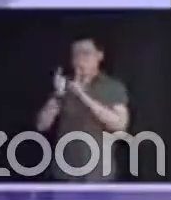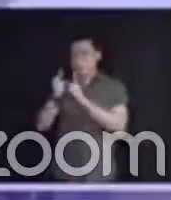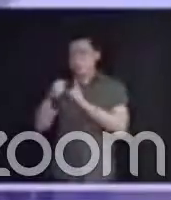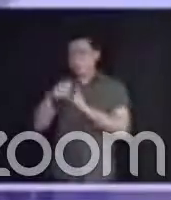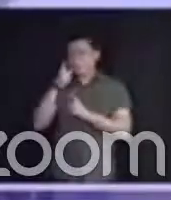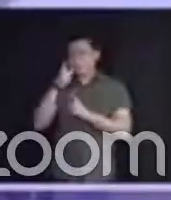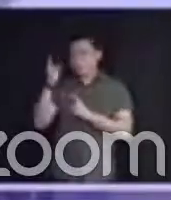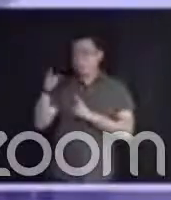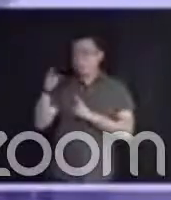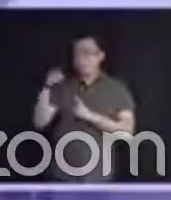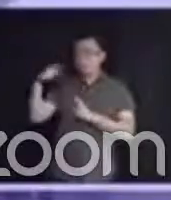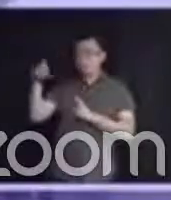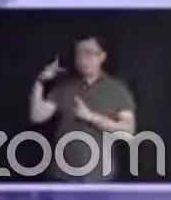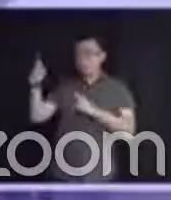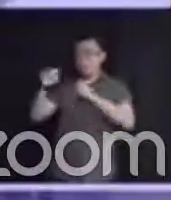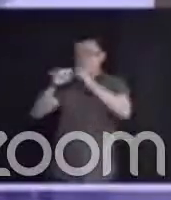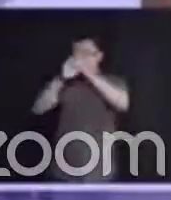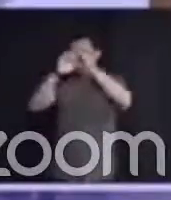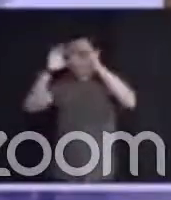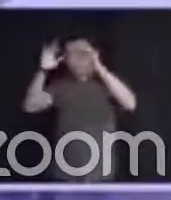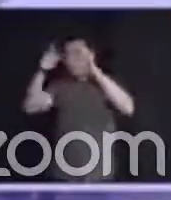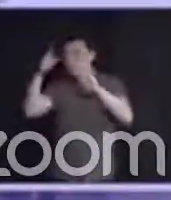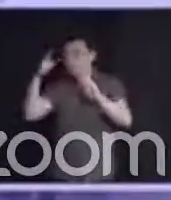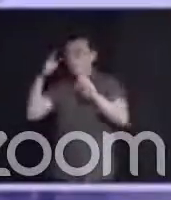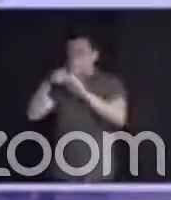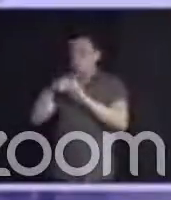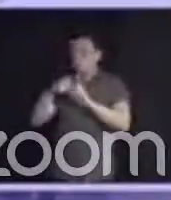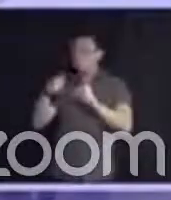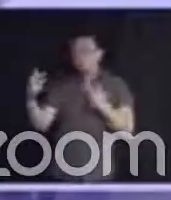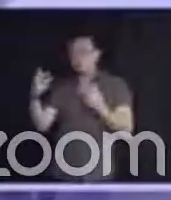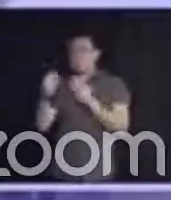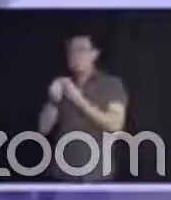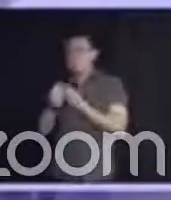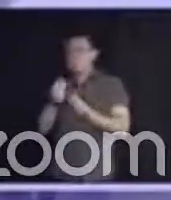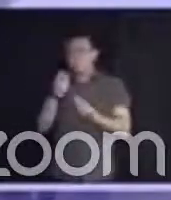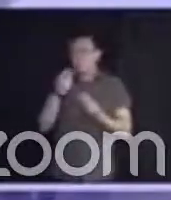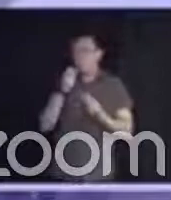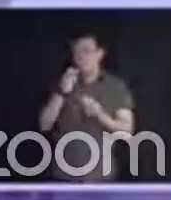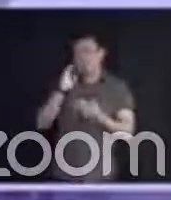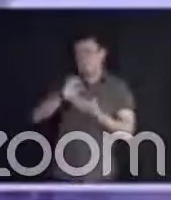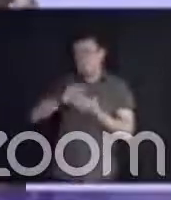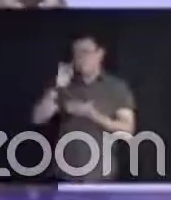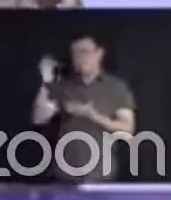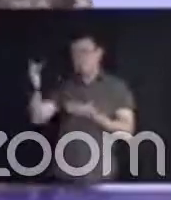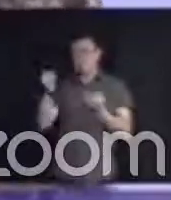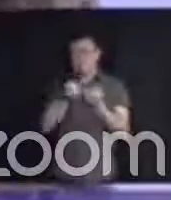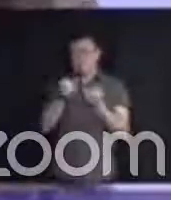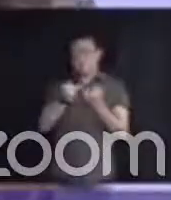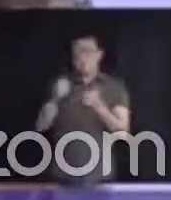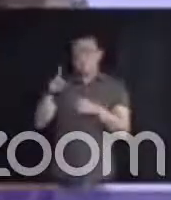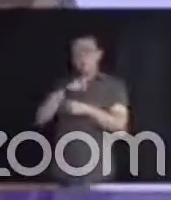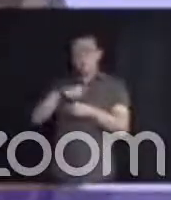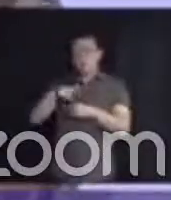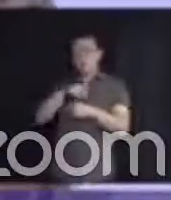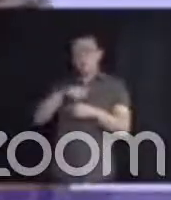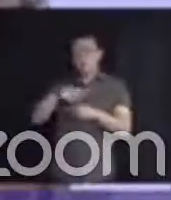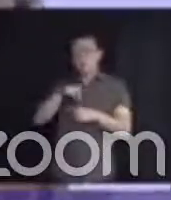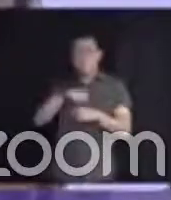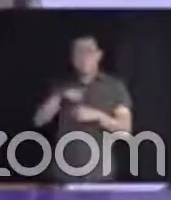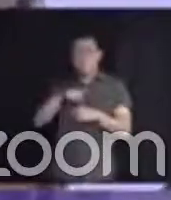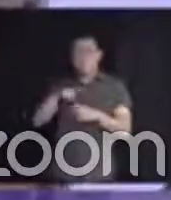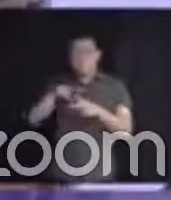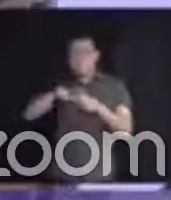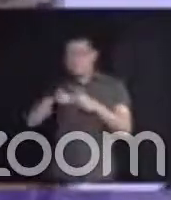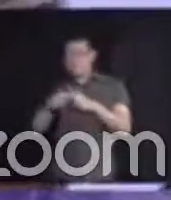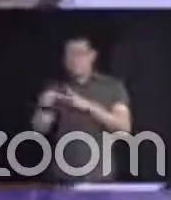Jorge Vergara, su visión nos incluyó en su visión y gracias a eso y a todos los diamantes